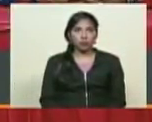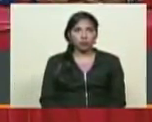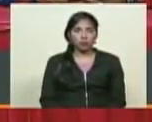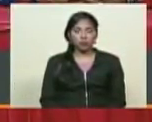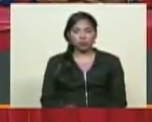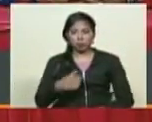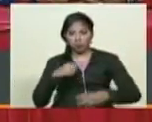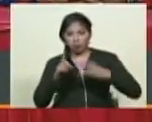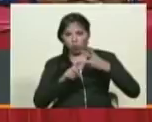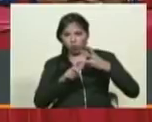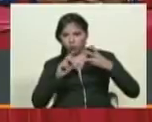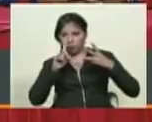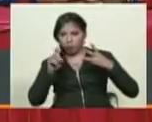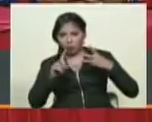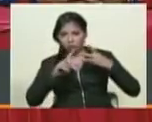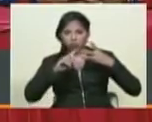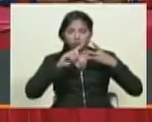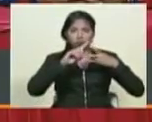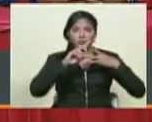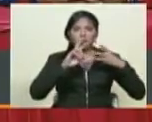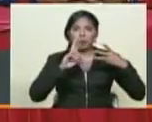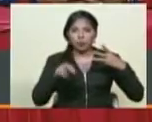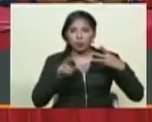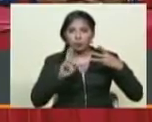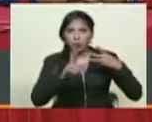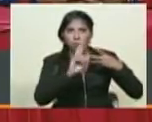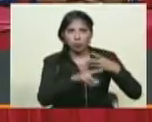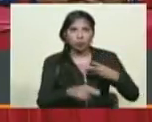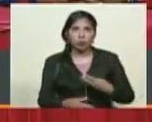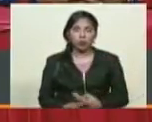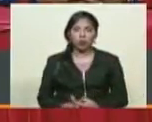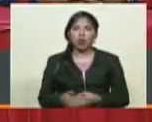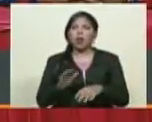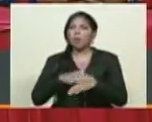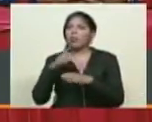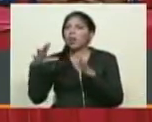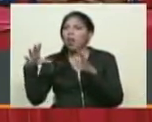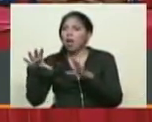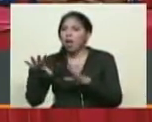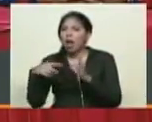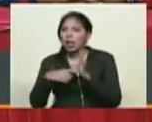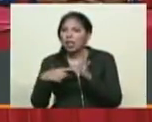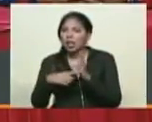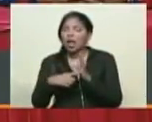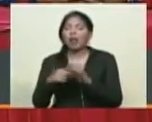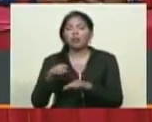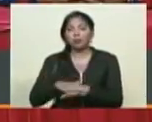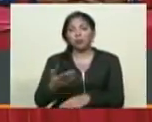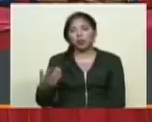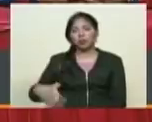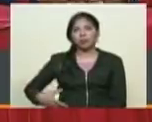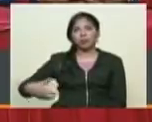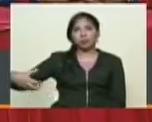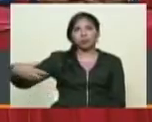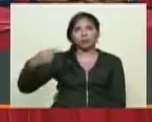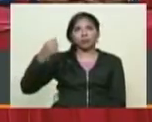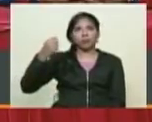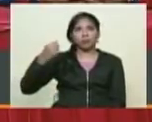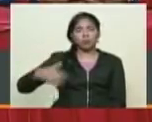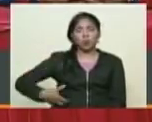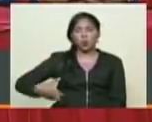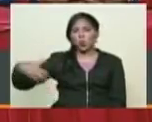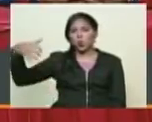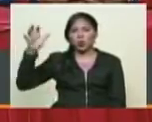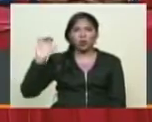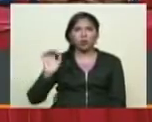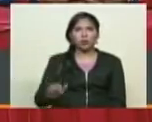adelante. Ellos alquilan porque tienen plata. Históricamente ha sido así. Y alquilan lo que